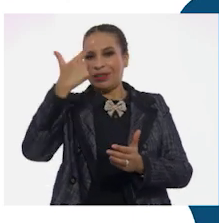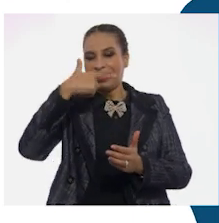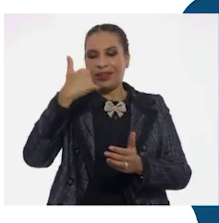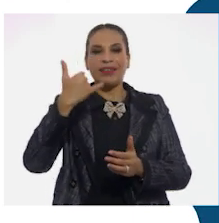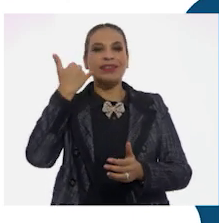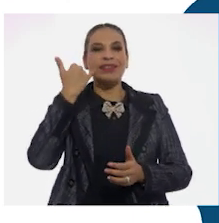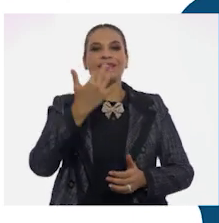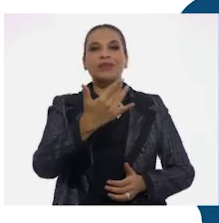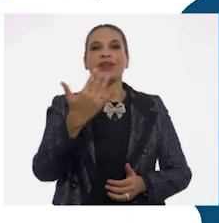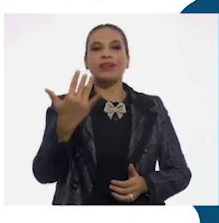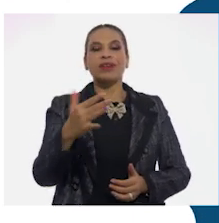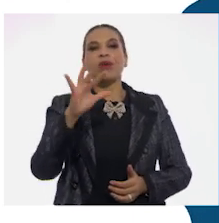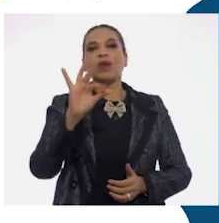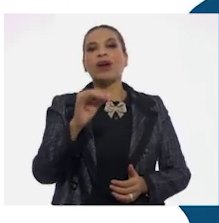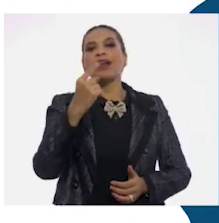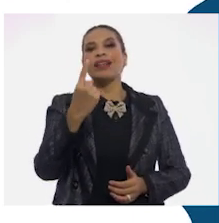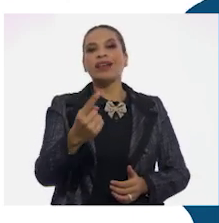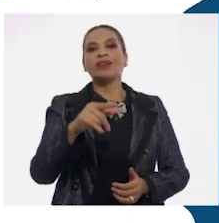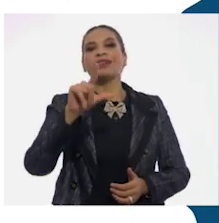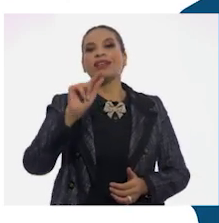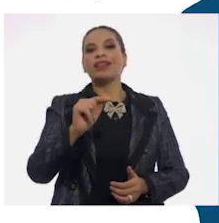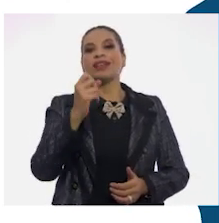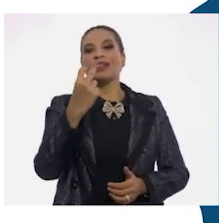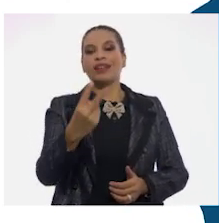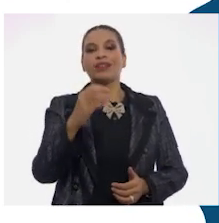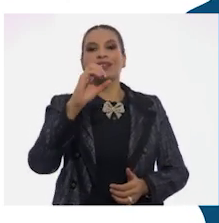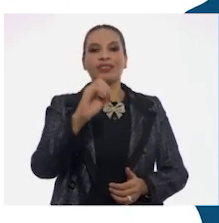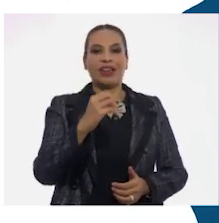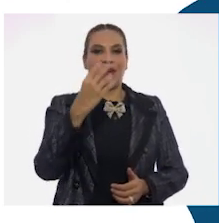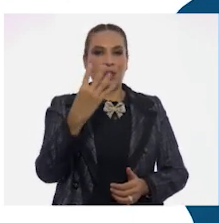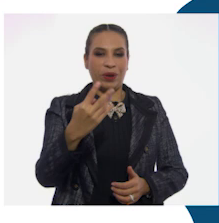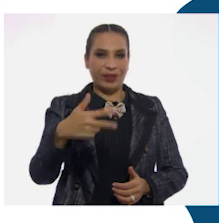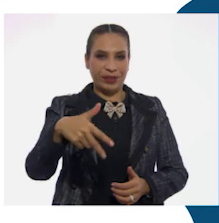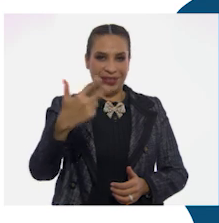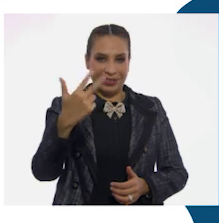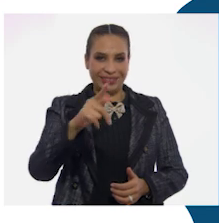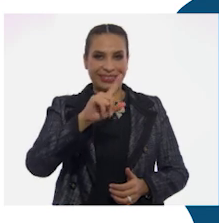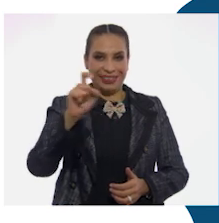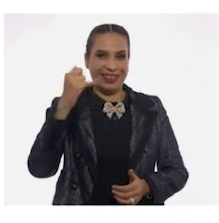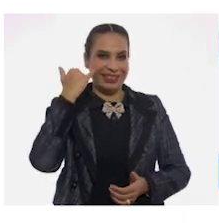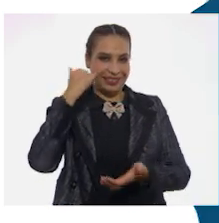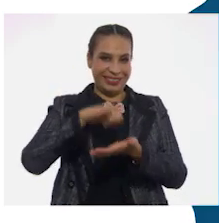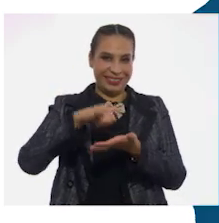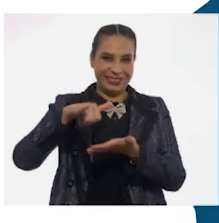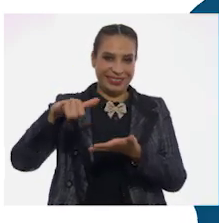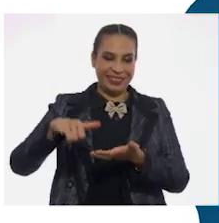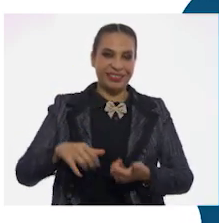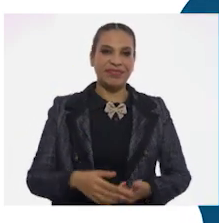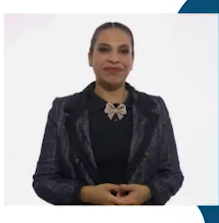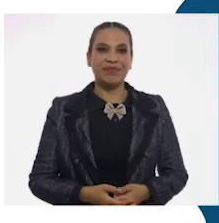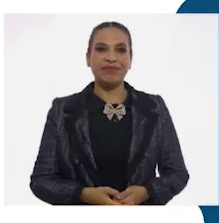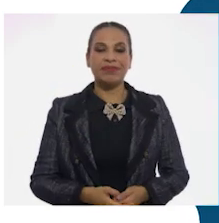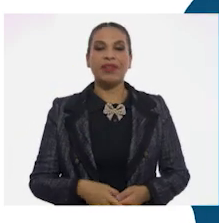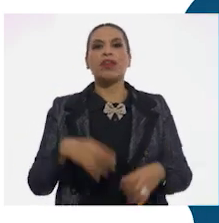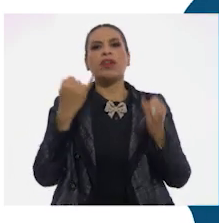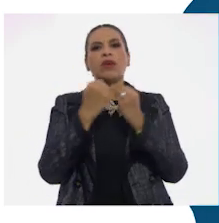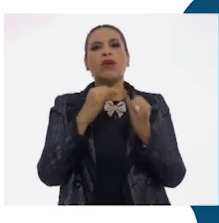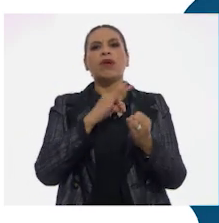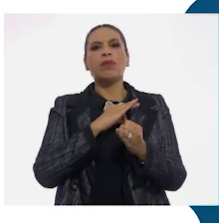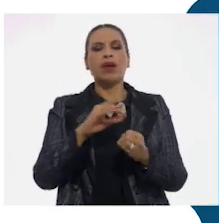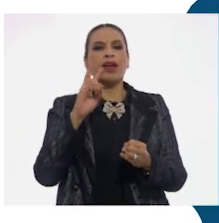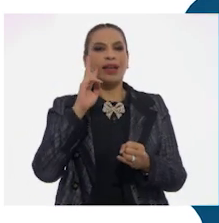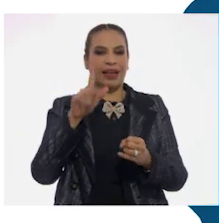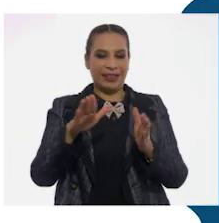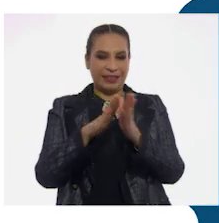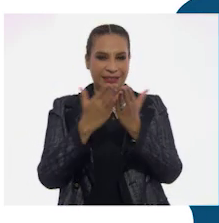teléfono 55 41 72 04 13 con 100 líneas. También puedes encontrar